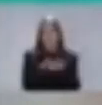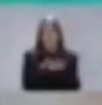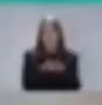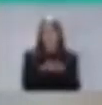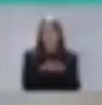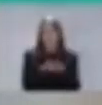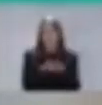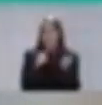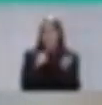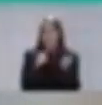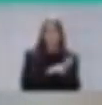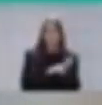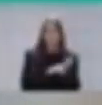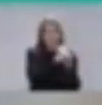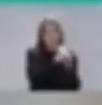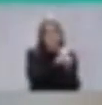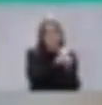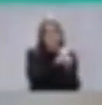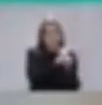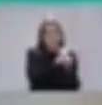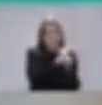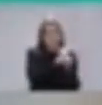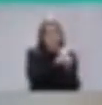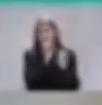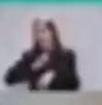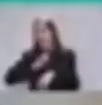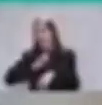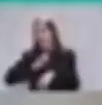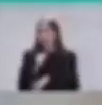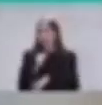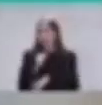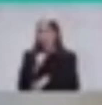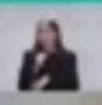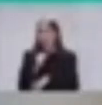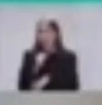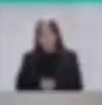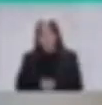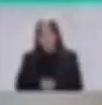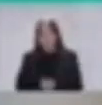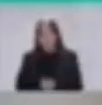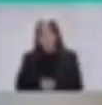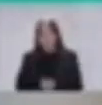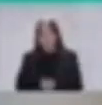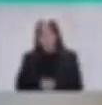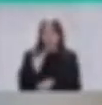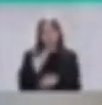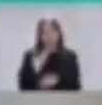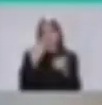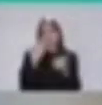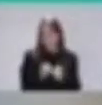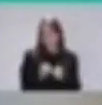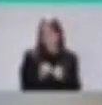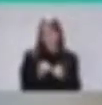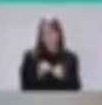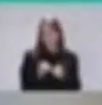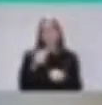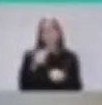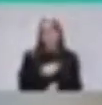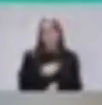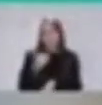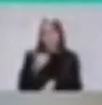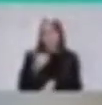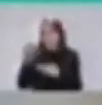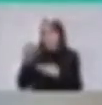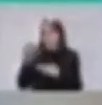electrónico de los archivos de los diversos entes públicos a nivel federal. Por lo anterior,